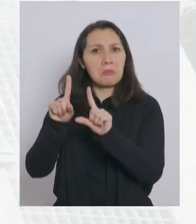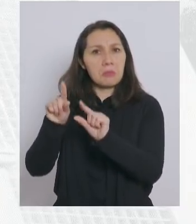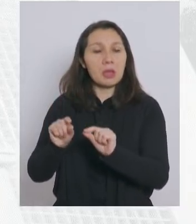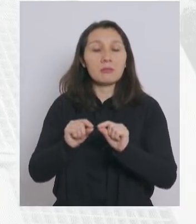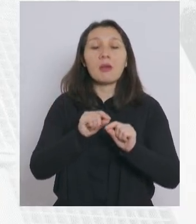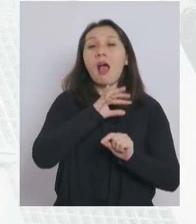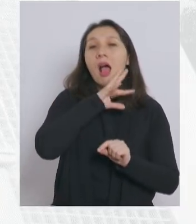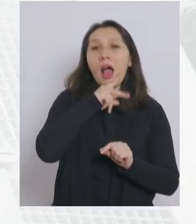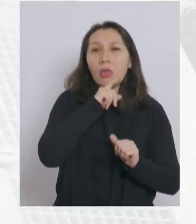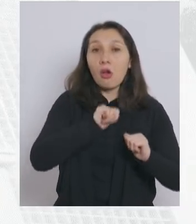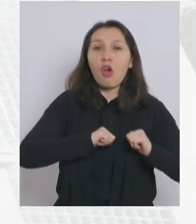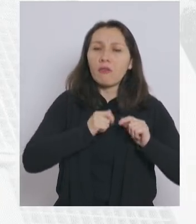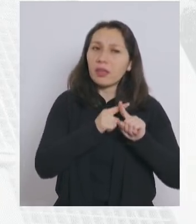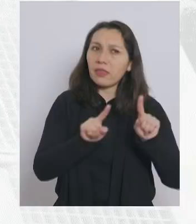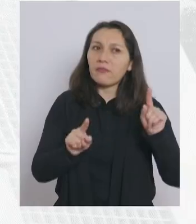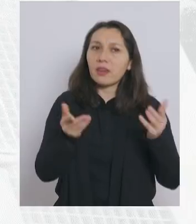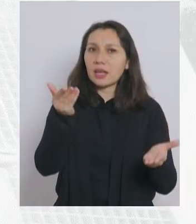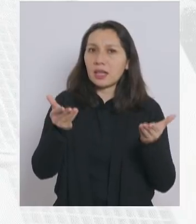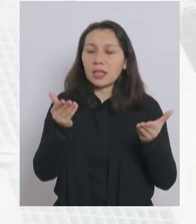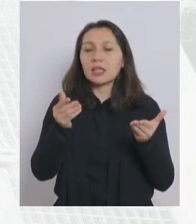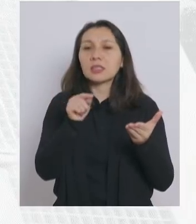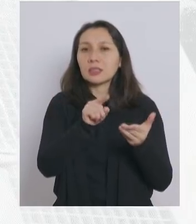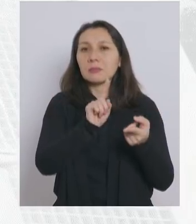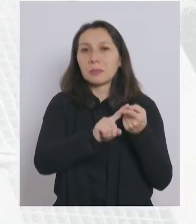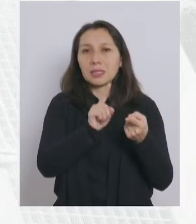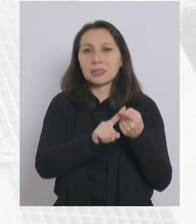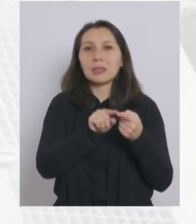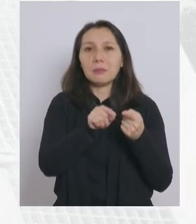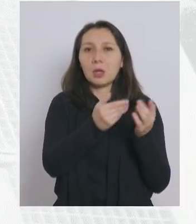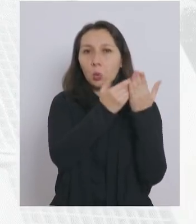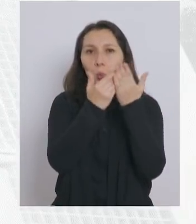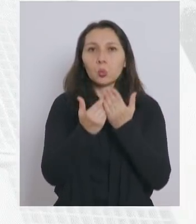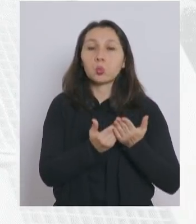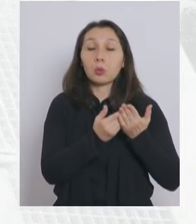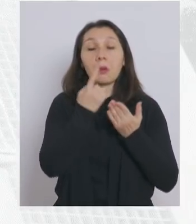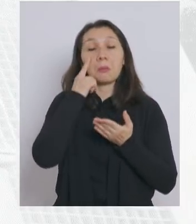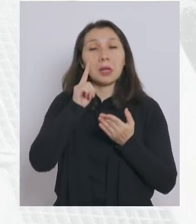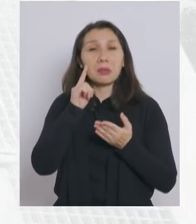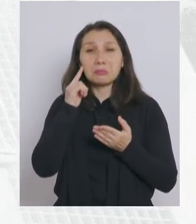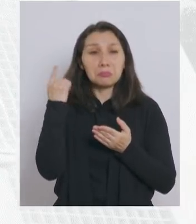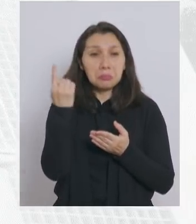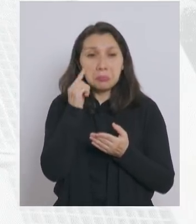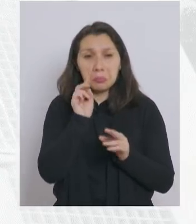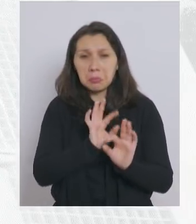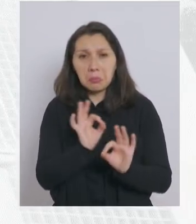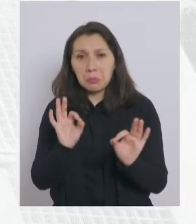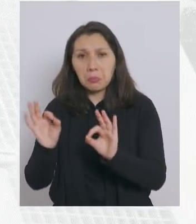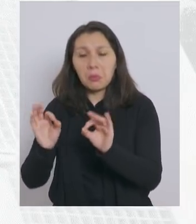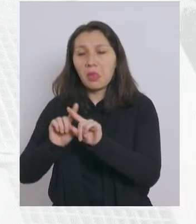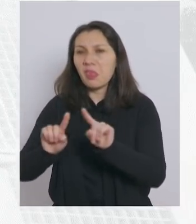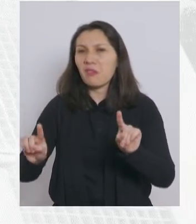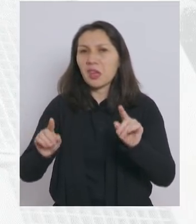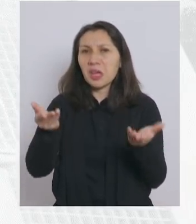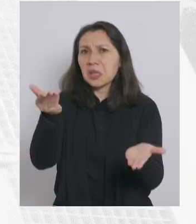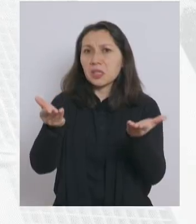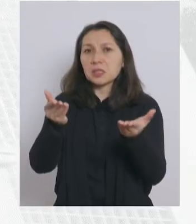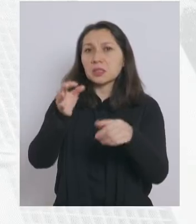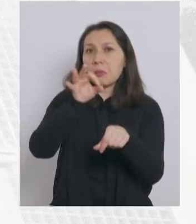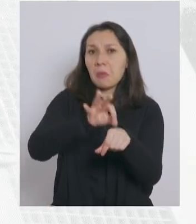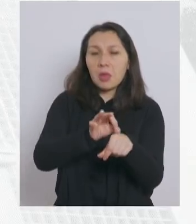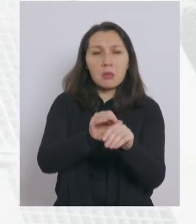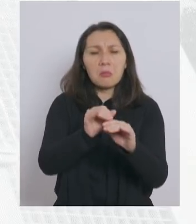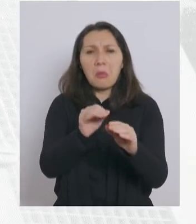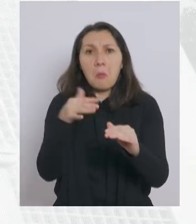los adultos más jóvenes que participaron en el estudio, pero en general no se observó ninguna diferencia